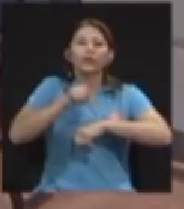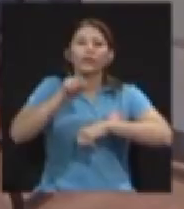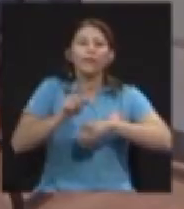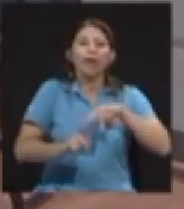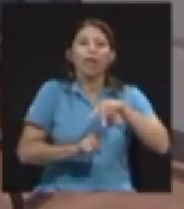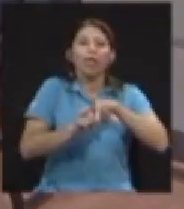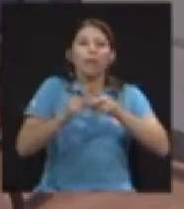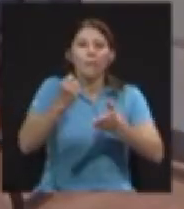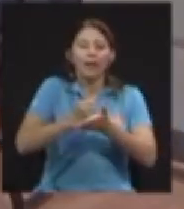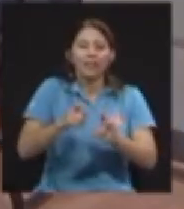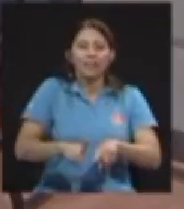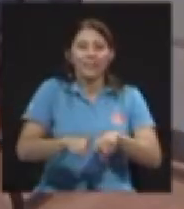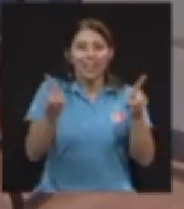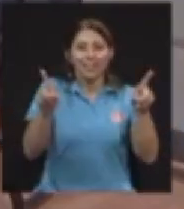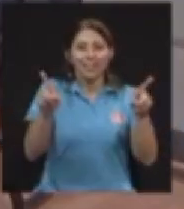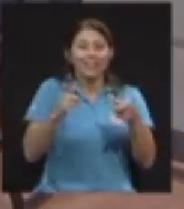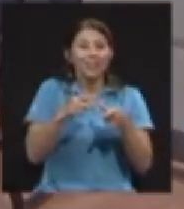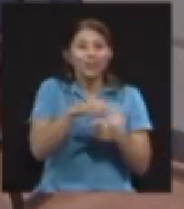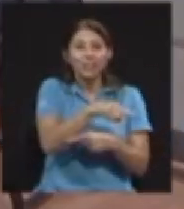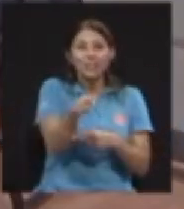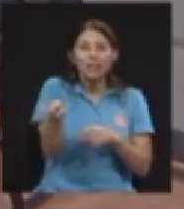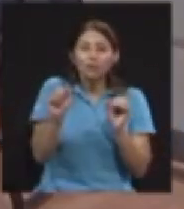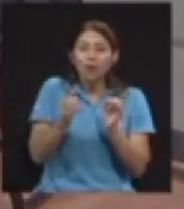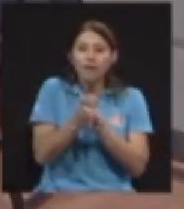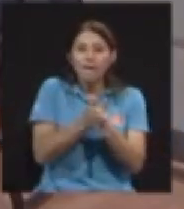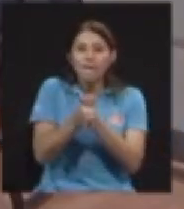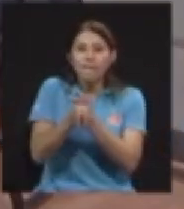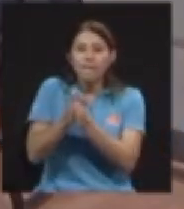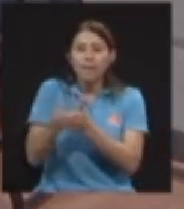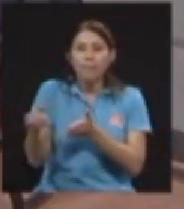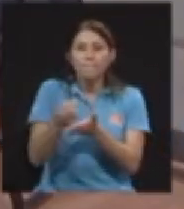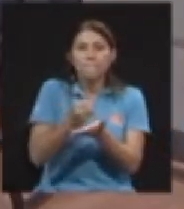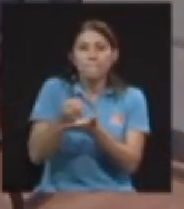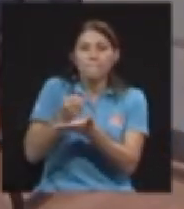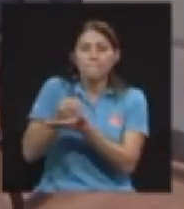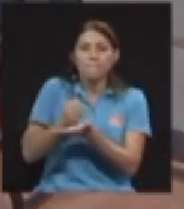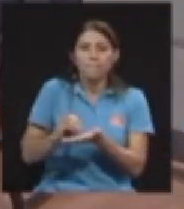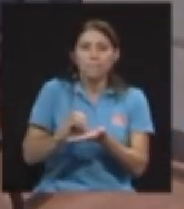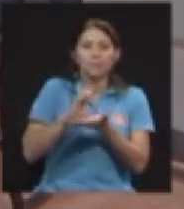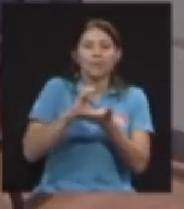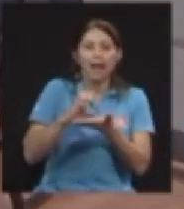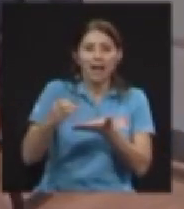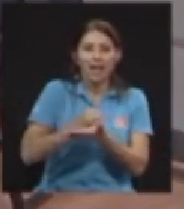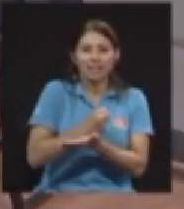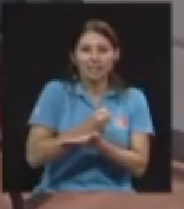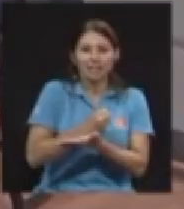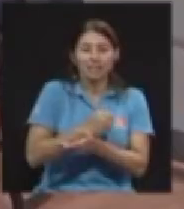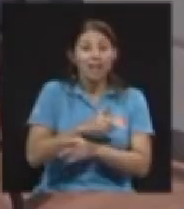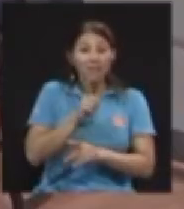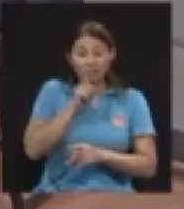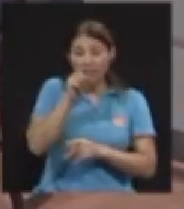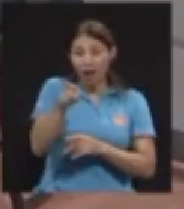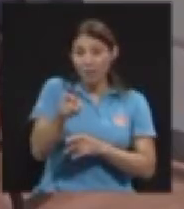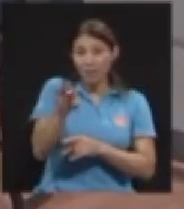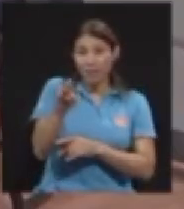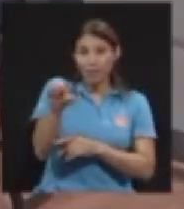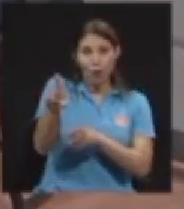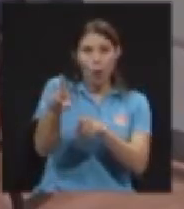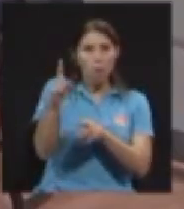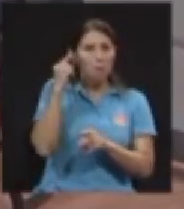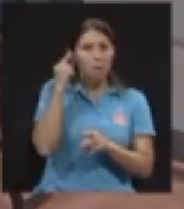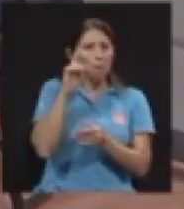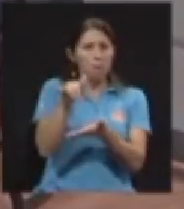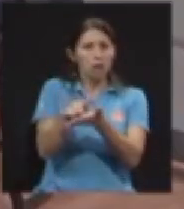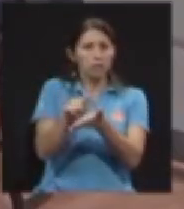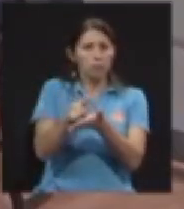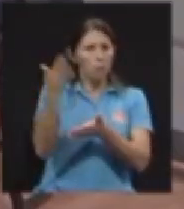les indica cómo optimizar, digamos así, sus ganancias. A pesar de que Tirol no tenía en mente nada de esto cuando lo desarrolló, Tirol lo que estaba